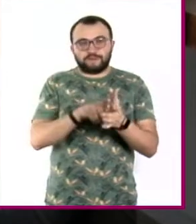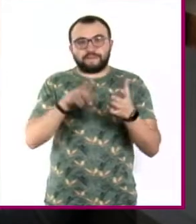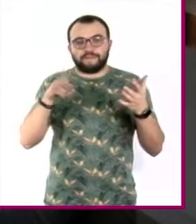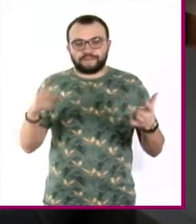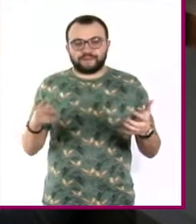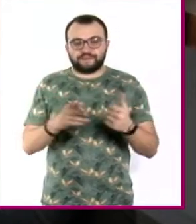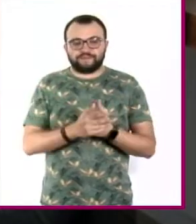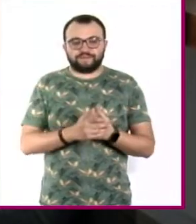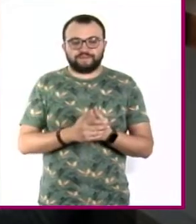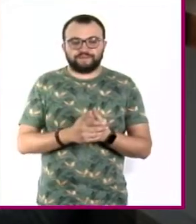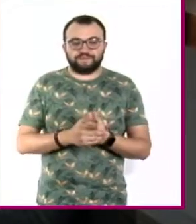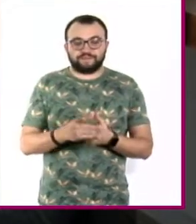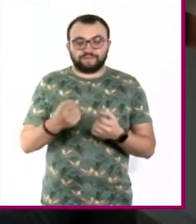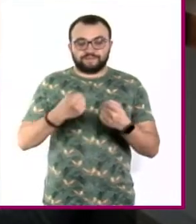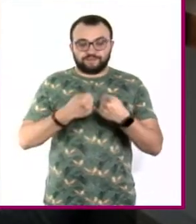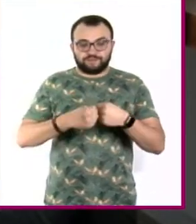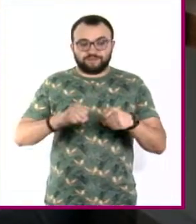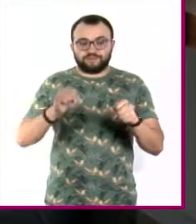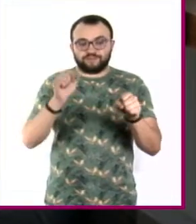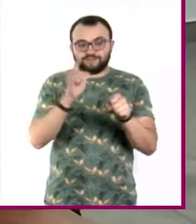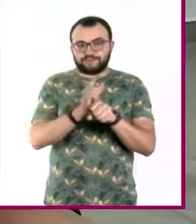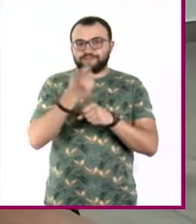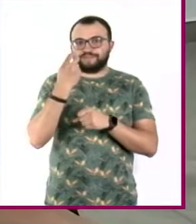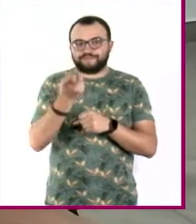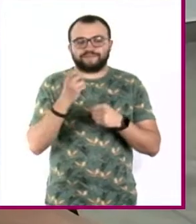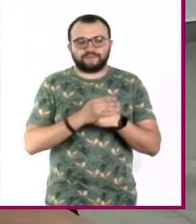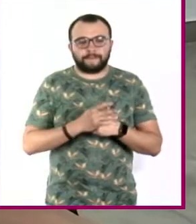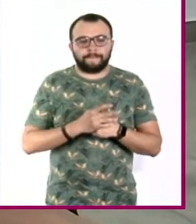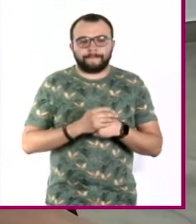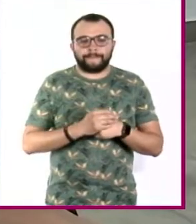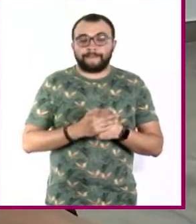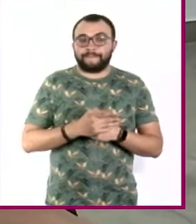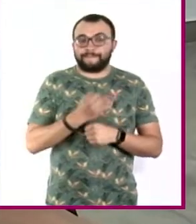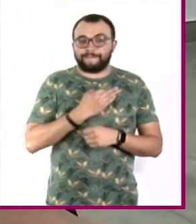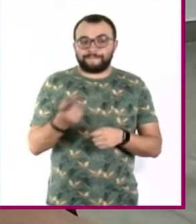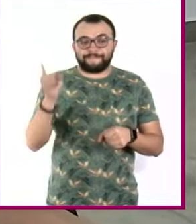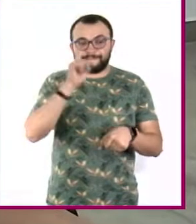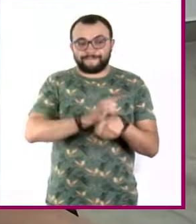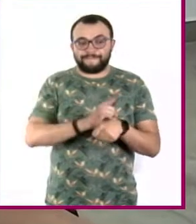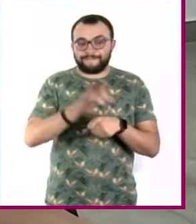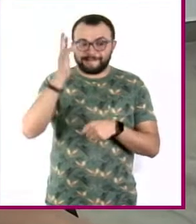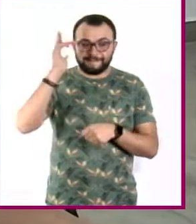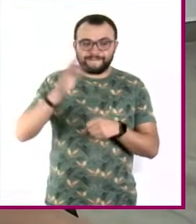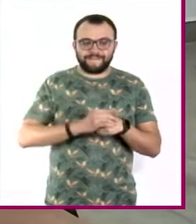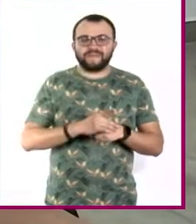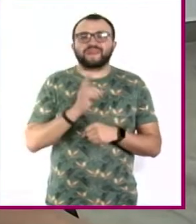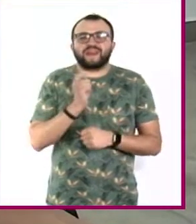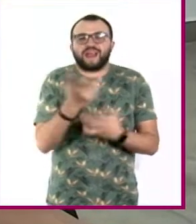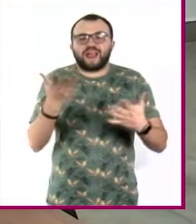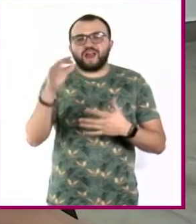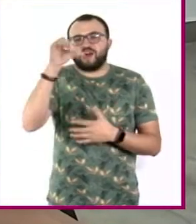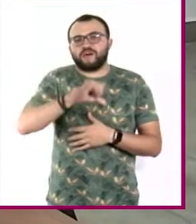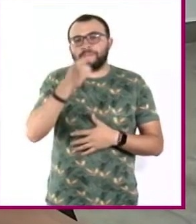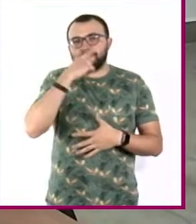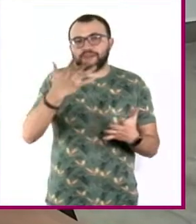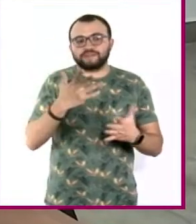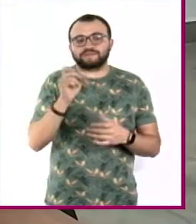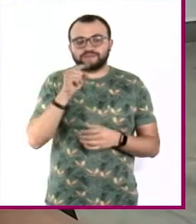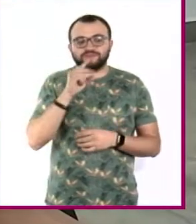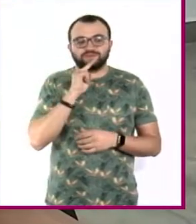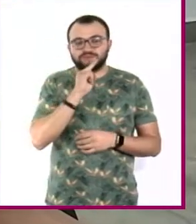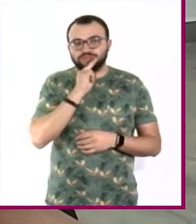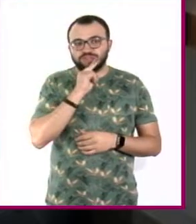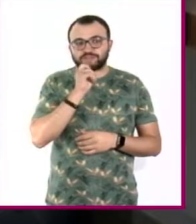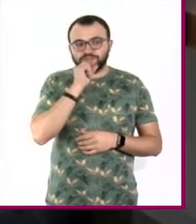Social, donde la sociedad tiene sentido. Buen día, Mireya. Hola Mireya, ¿qué vamos a hacer hoy para cubrir la nota de ciencias